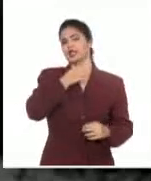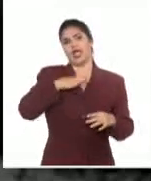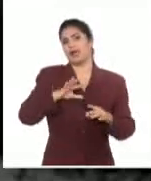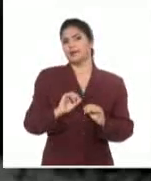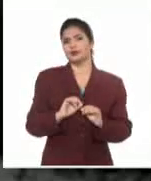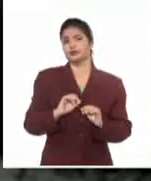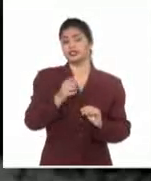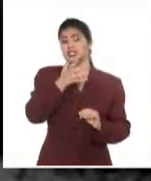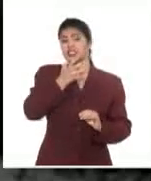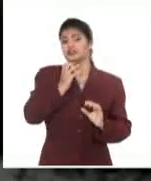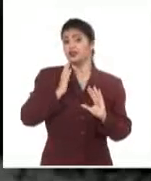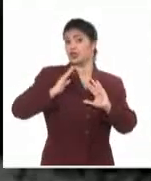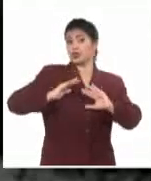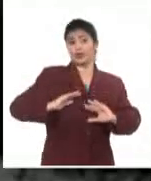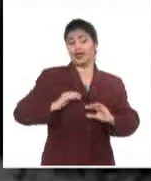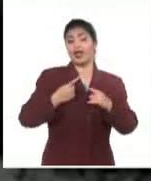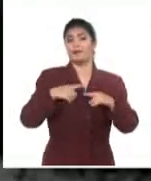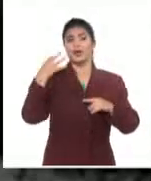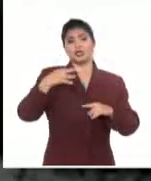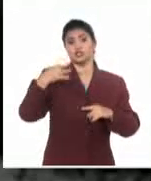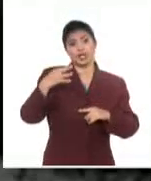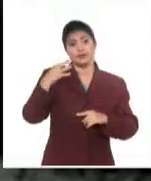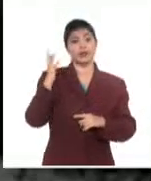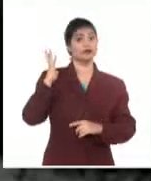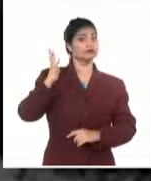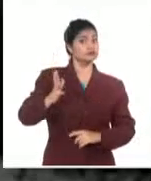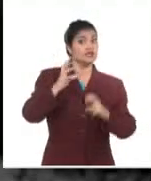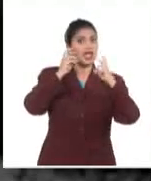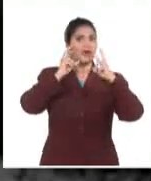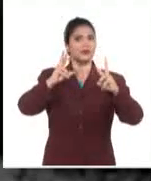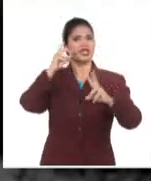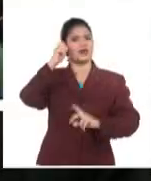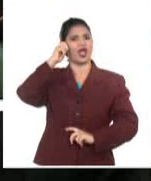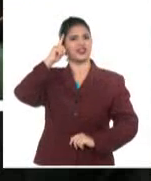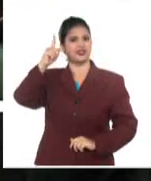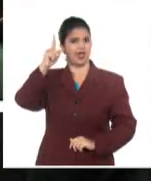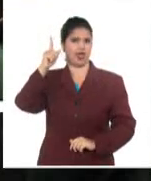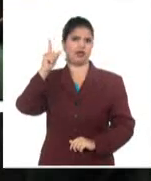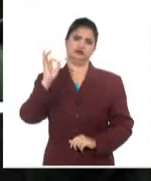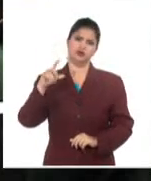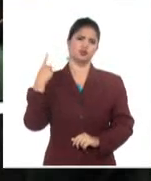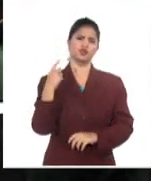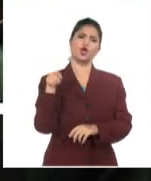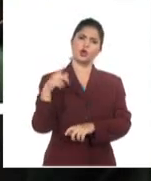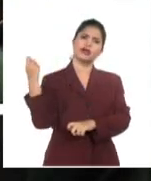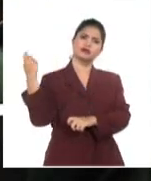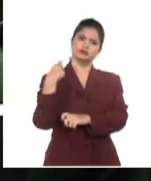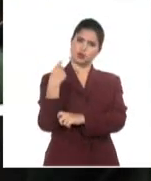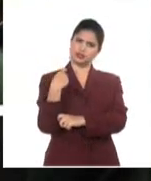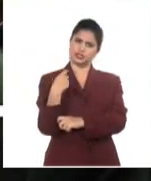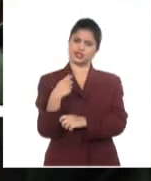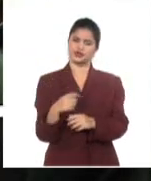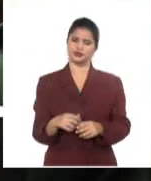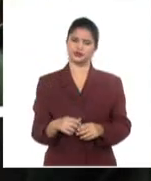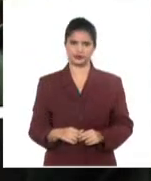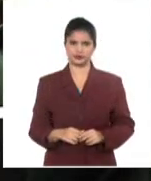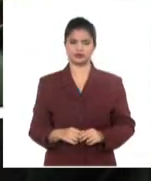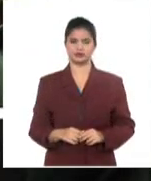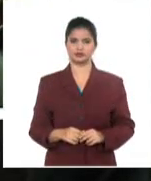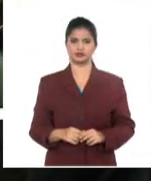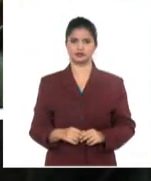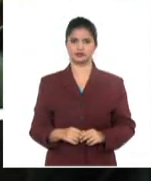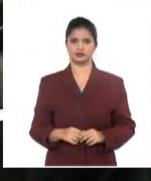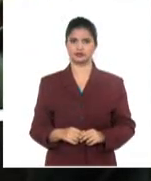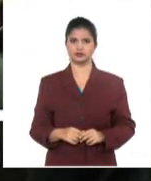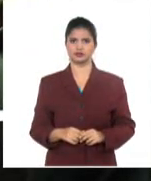Aunque siempre lo estarán sus ideas, que han hecho posible levantar el bastión de dignidad y justicia que nuestro país representa. Hoy es un día